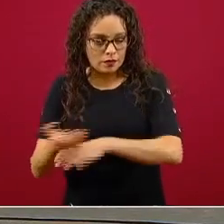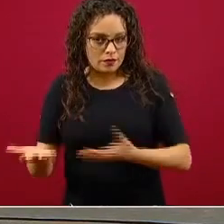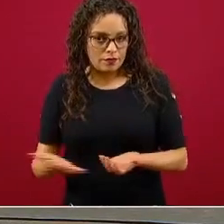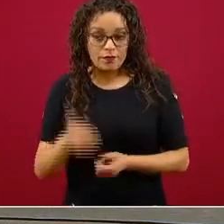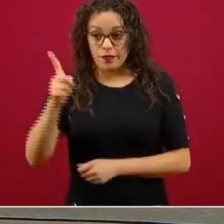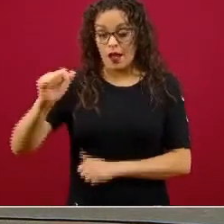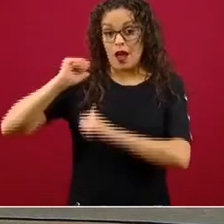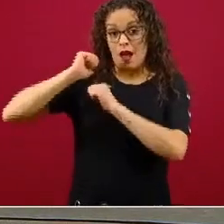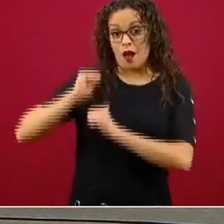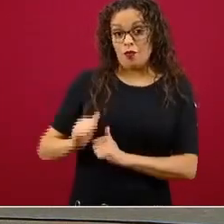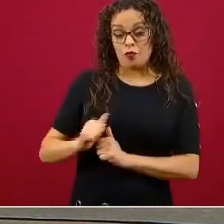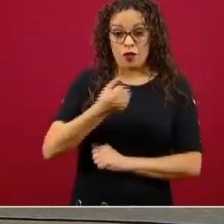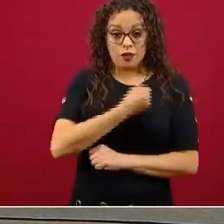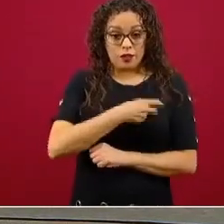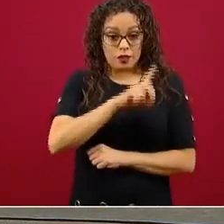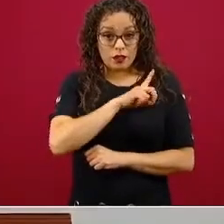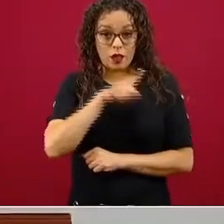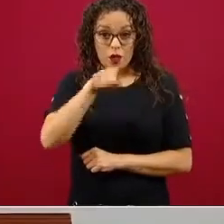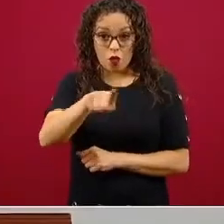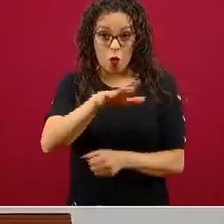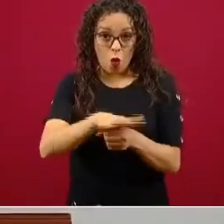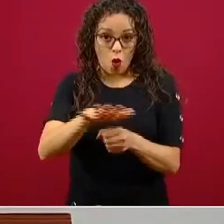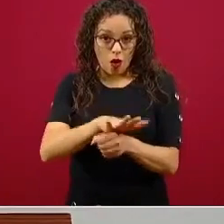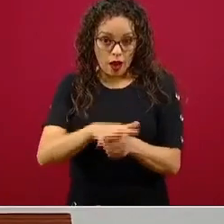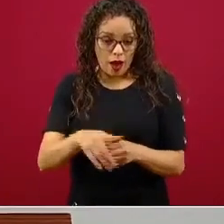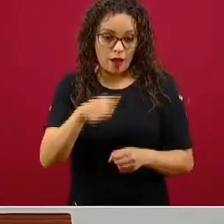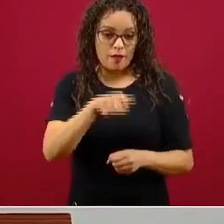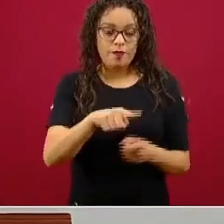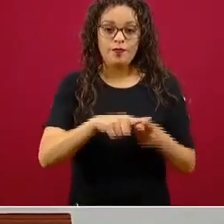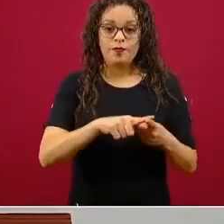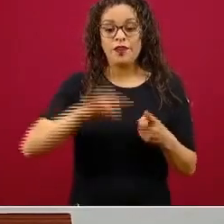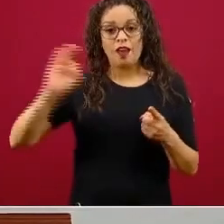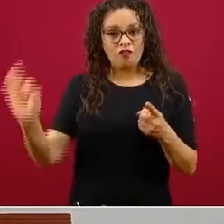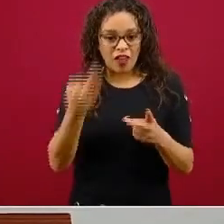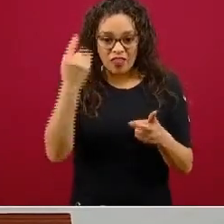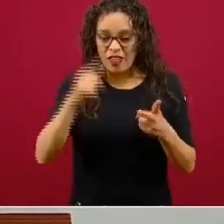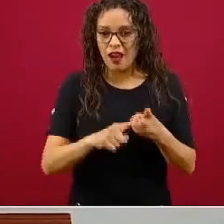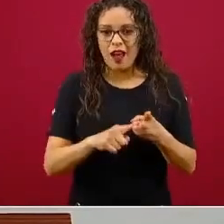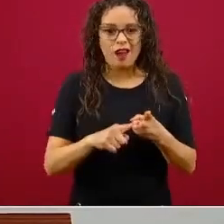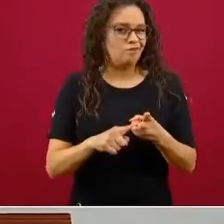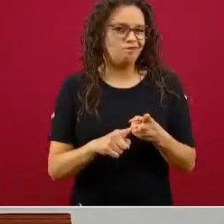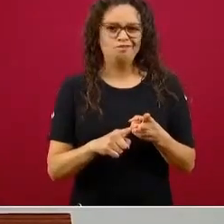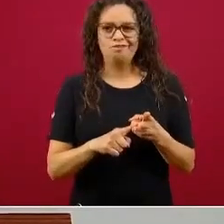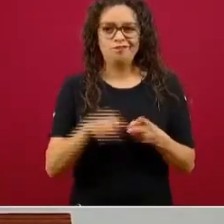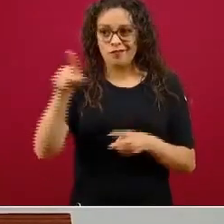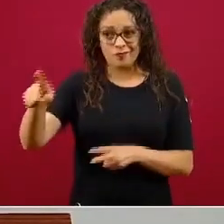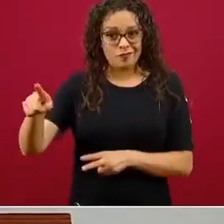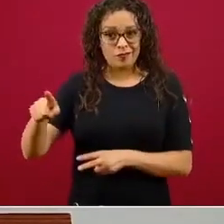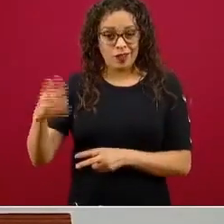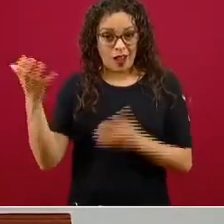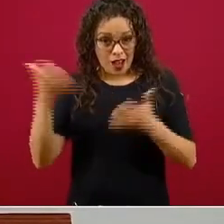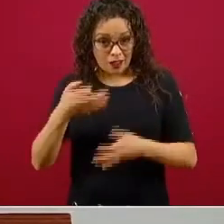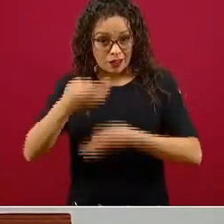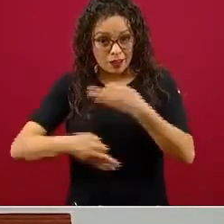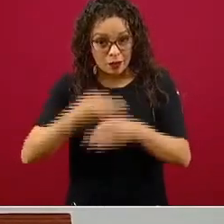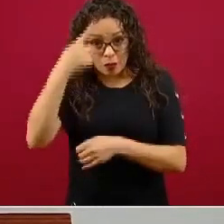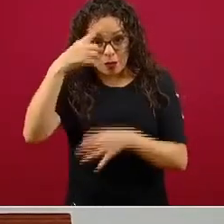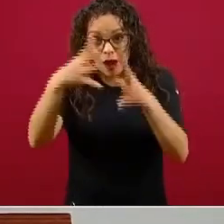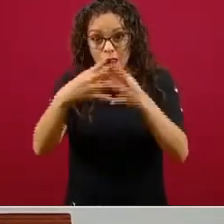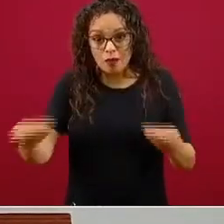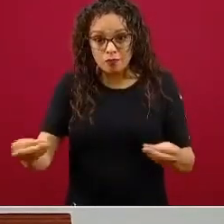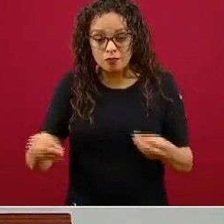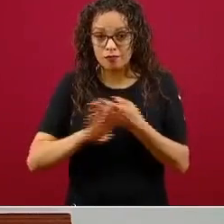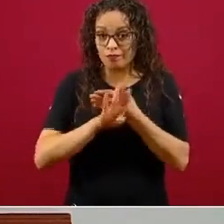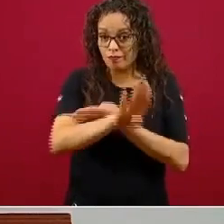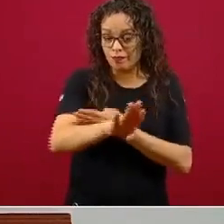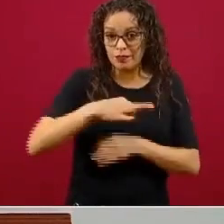las autoridades sanitarias federales. Somos nosotros como sociedad que nosotros formamos parte, a pesar de